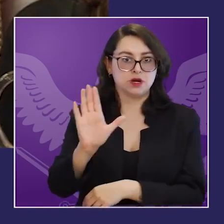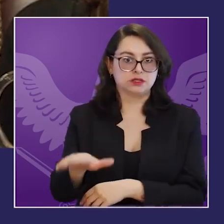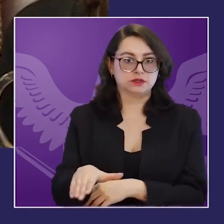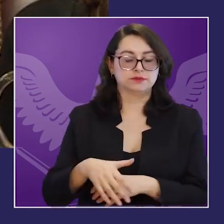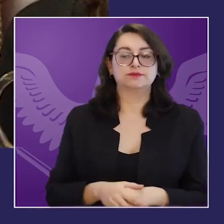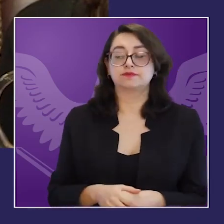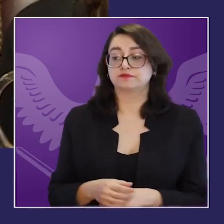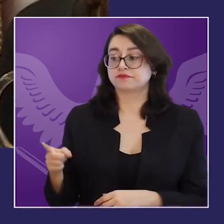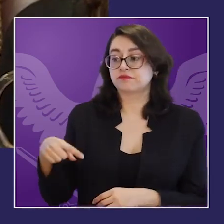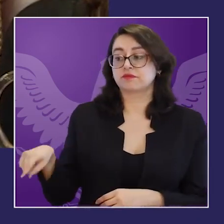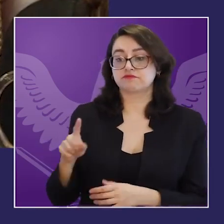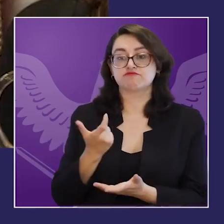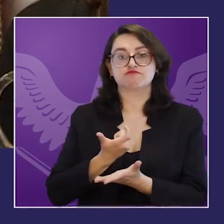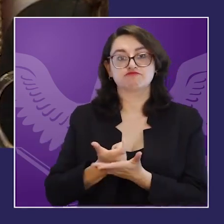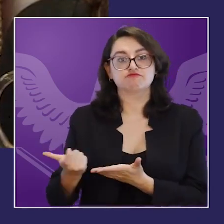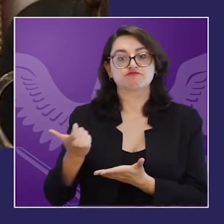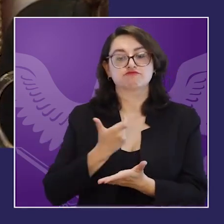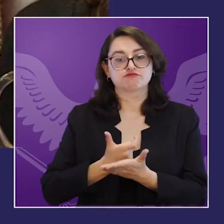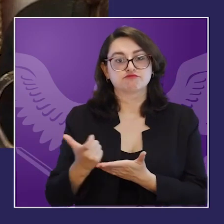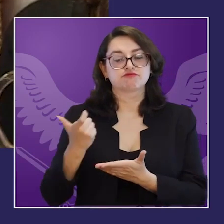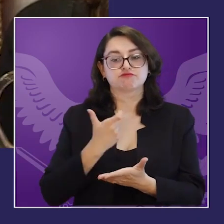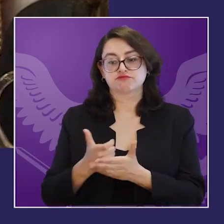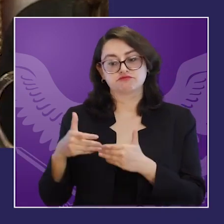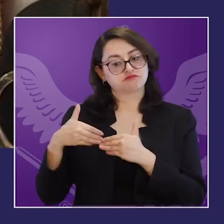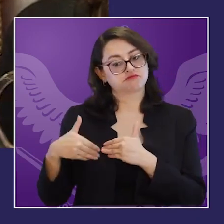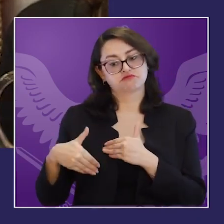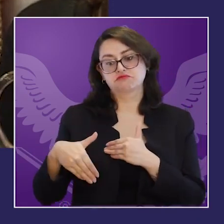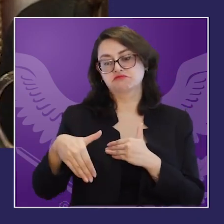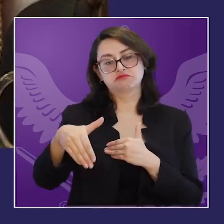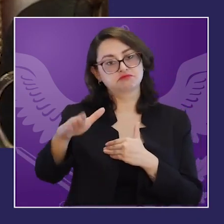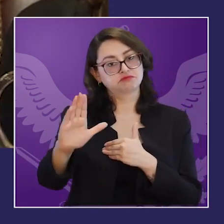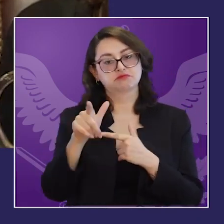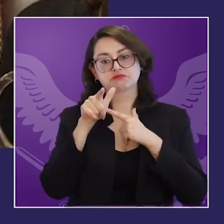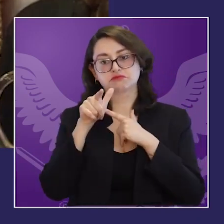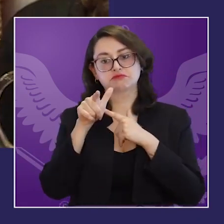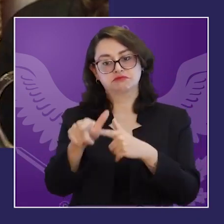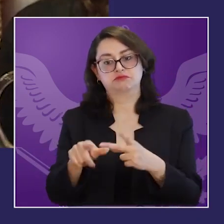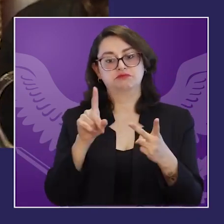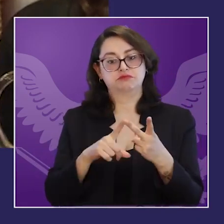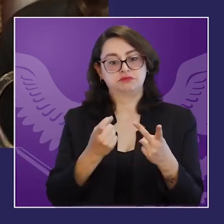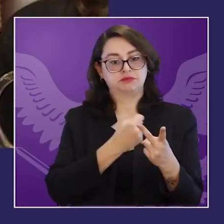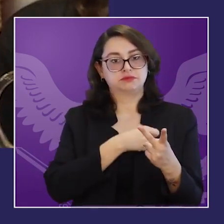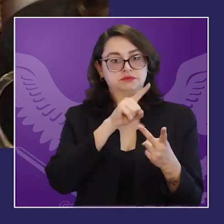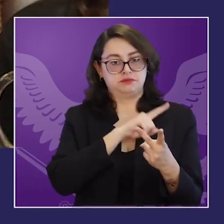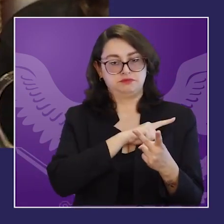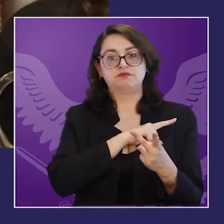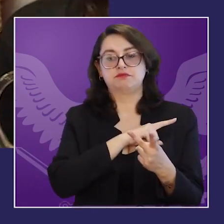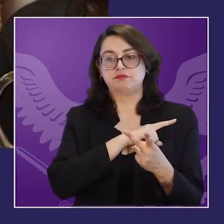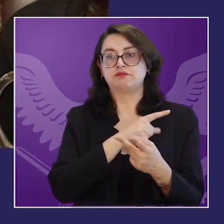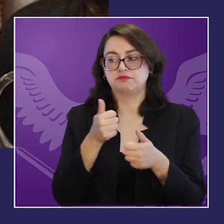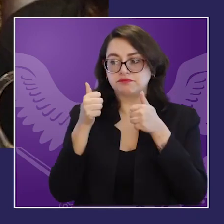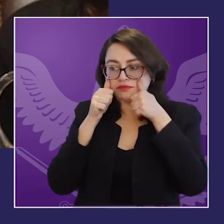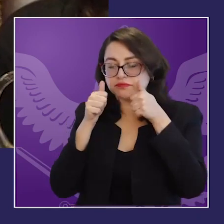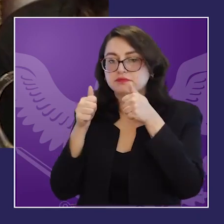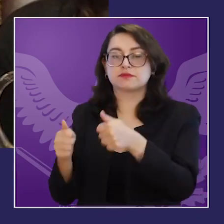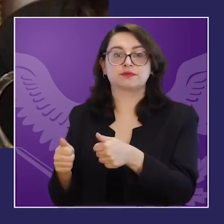mensual equivalente a una jubilación mínima, vital y móvil y a tener una cobertura de salud. Y según la información oficial, desde